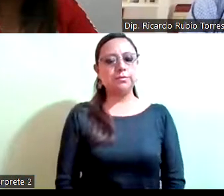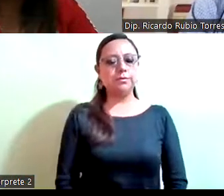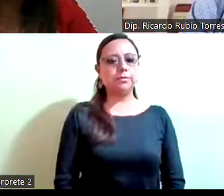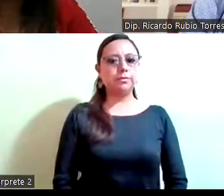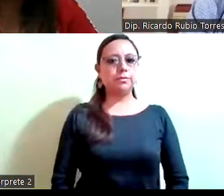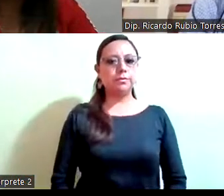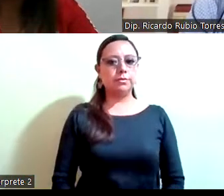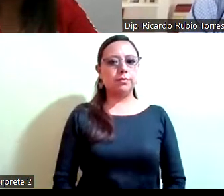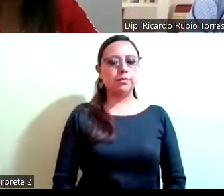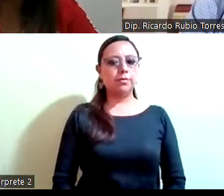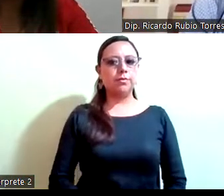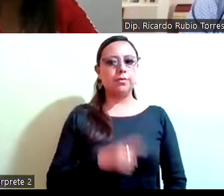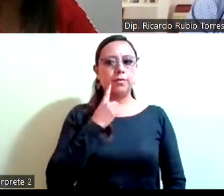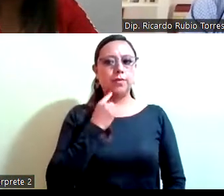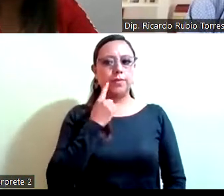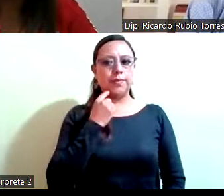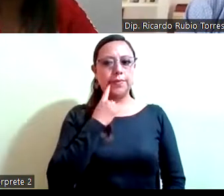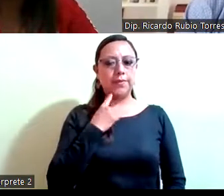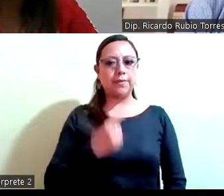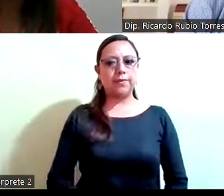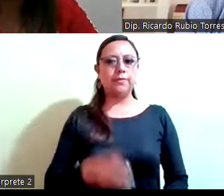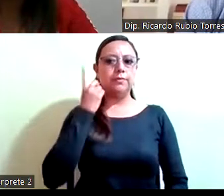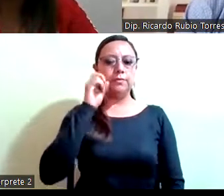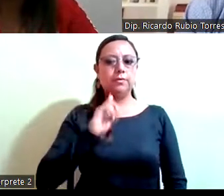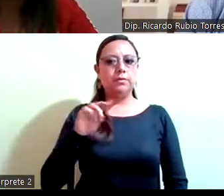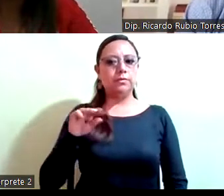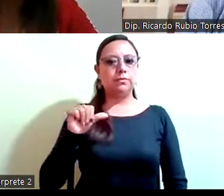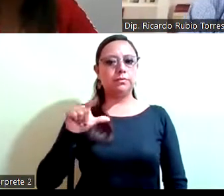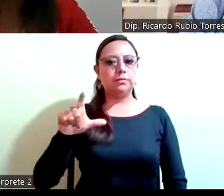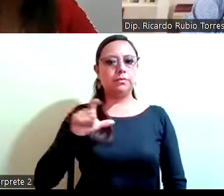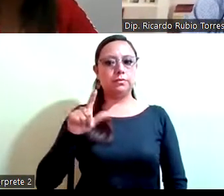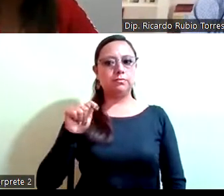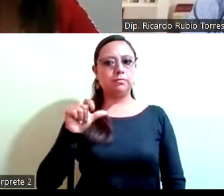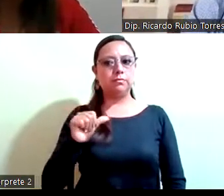Diputada, Ahora me di cuenta. diputada Maxta González Carrillo.